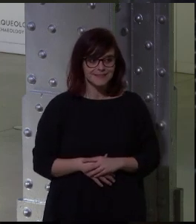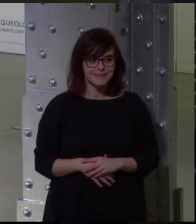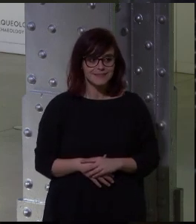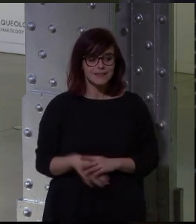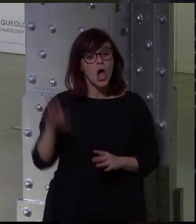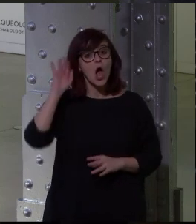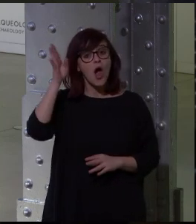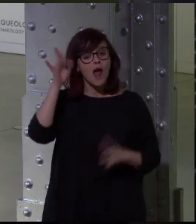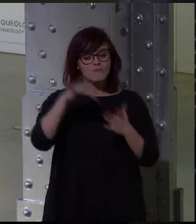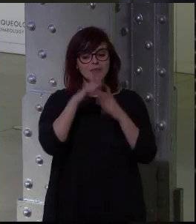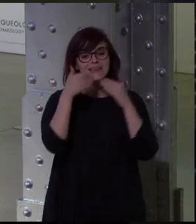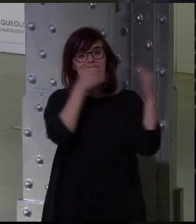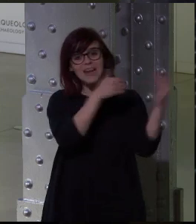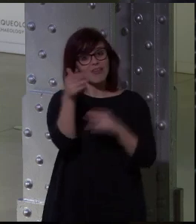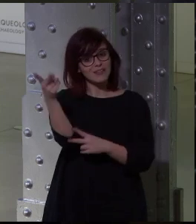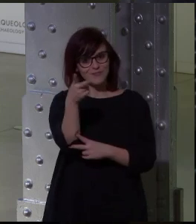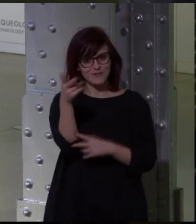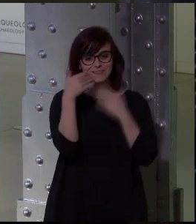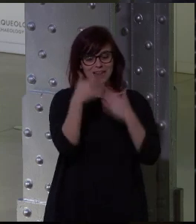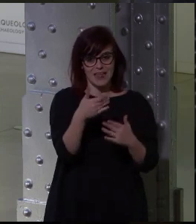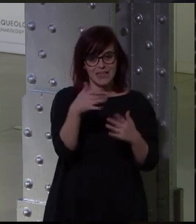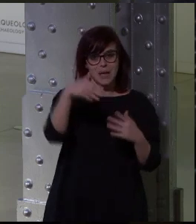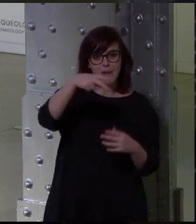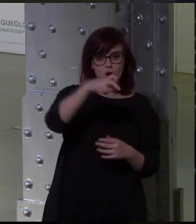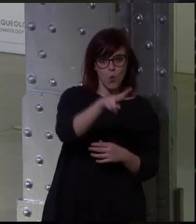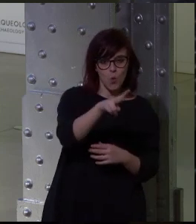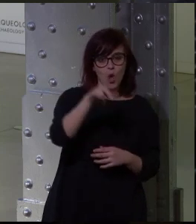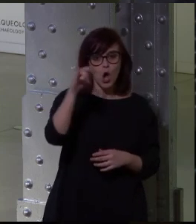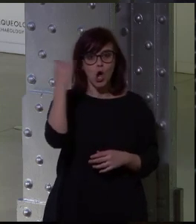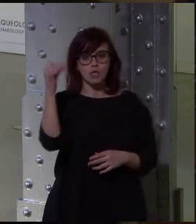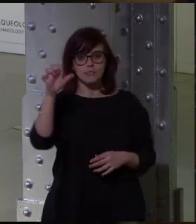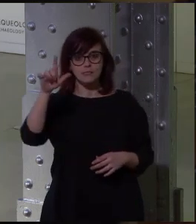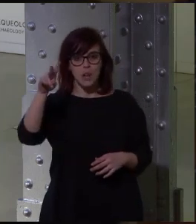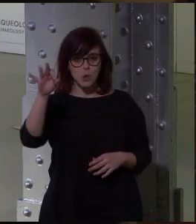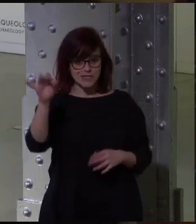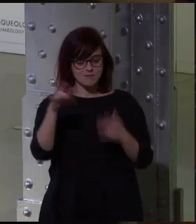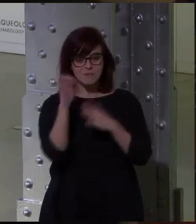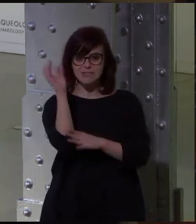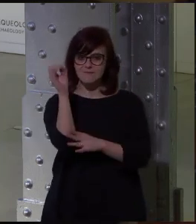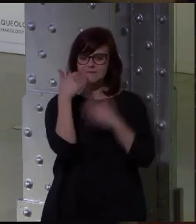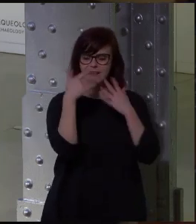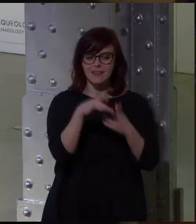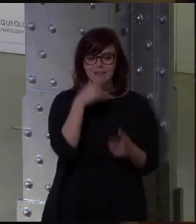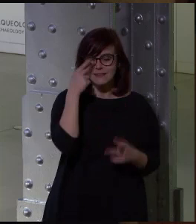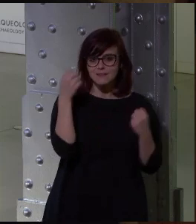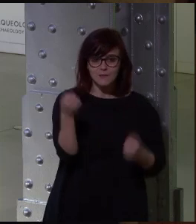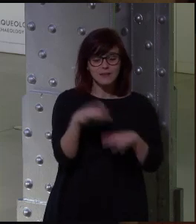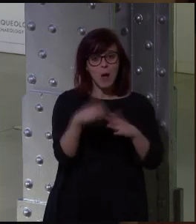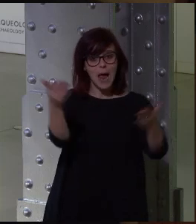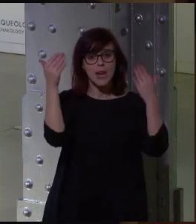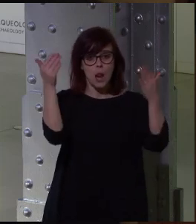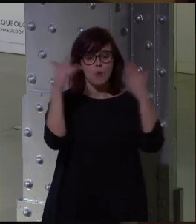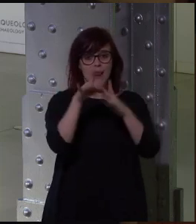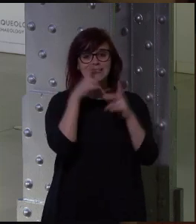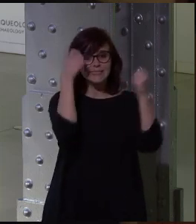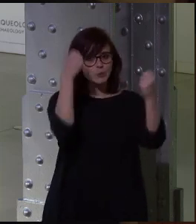Hola, antes de nada quería daros las gracias a los dos, a Manu y a José Luis, por esta magnífica charla. Aprovecho también para dar la enhorabuena a las